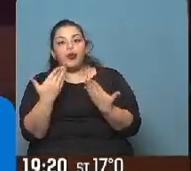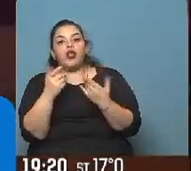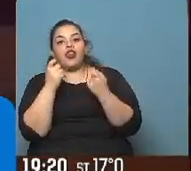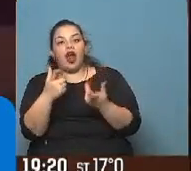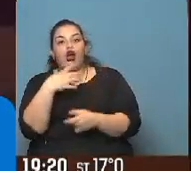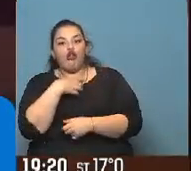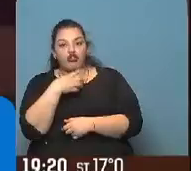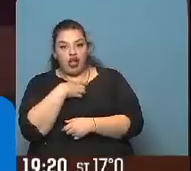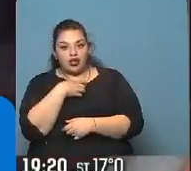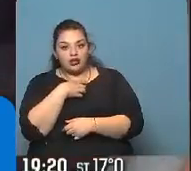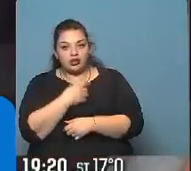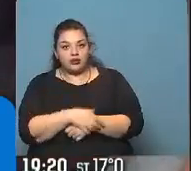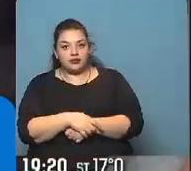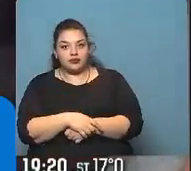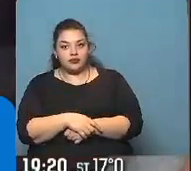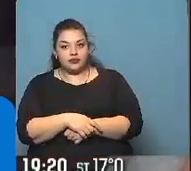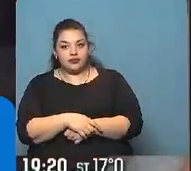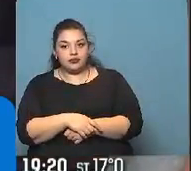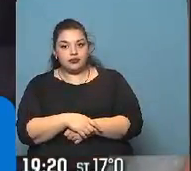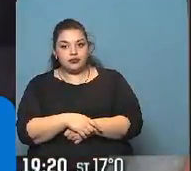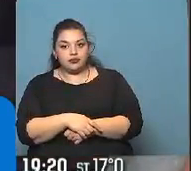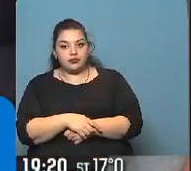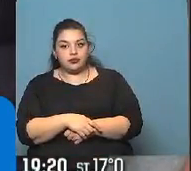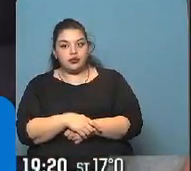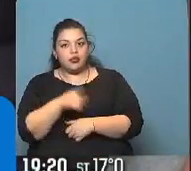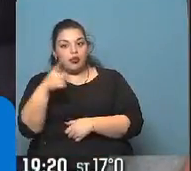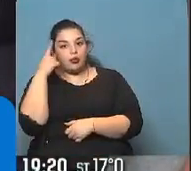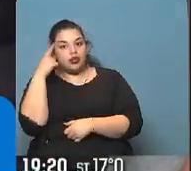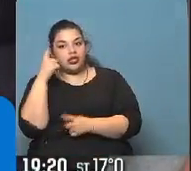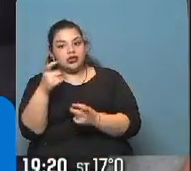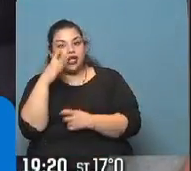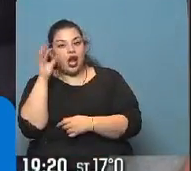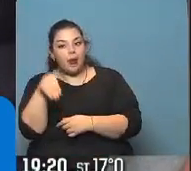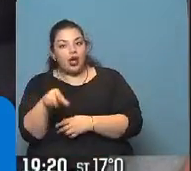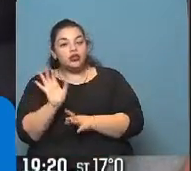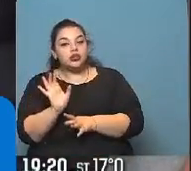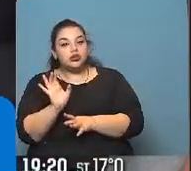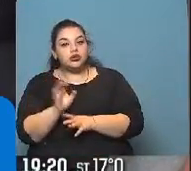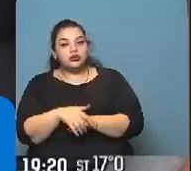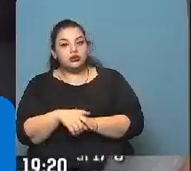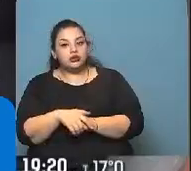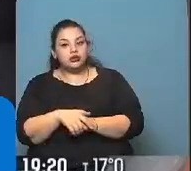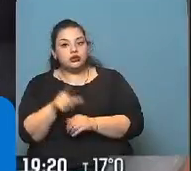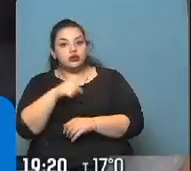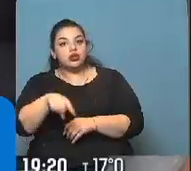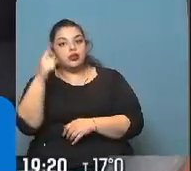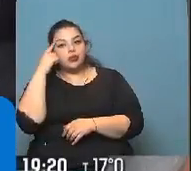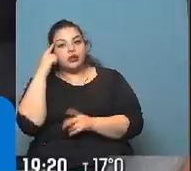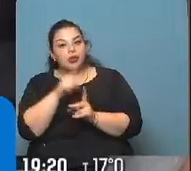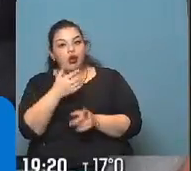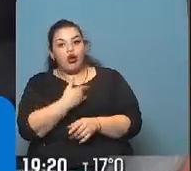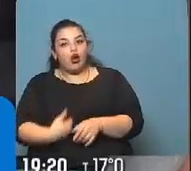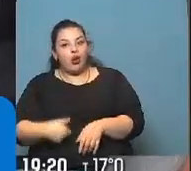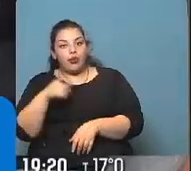en el mercado crees que hay que acompañarlos con algo más porque indicios y cambios vienen manifestando en el gobierno pero el dólar sigue subiendo y